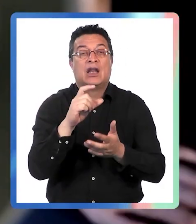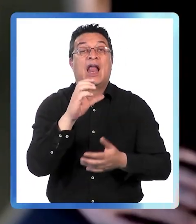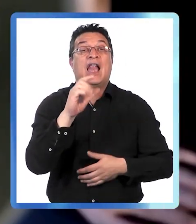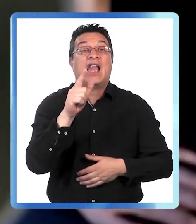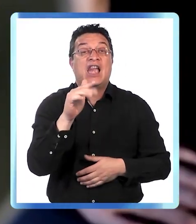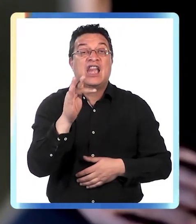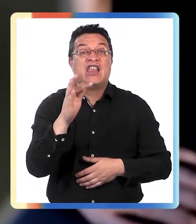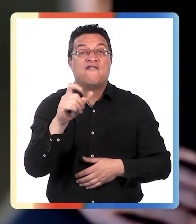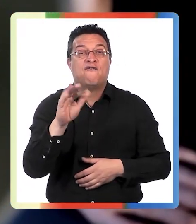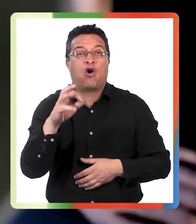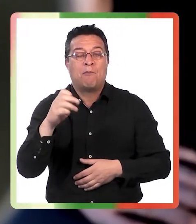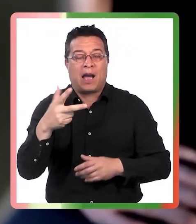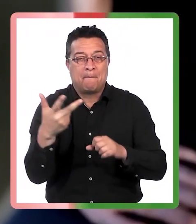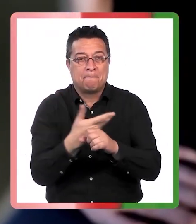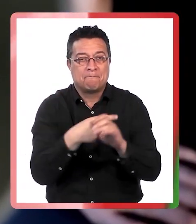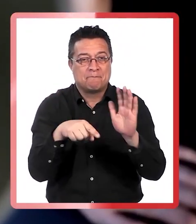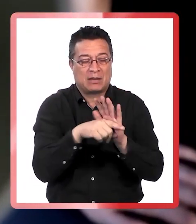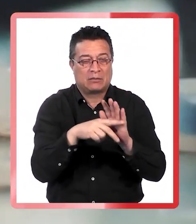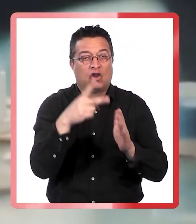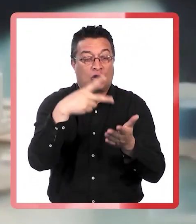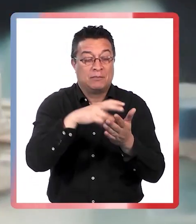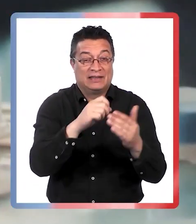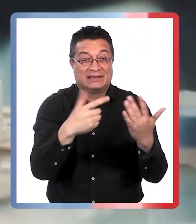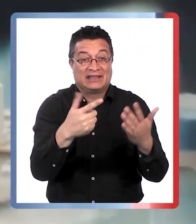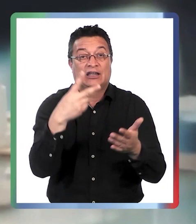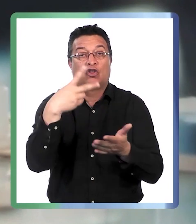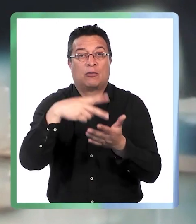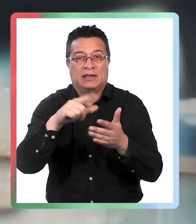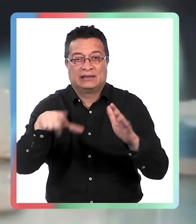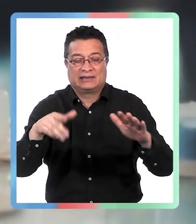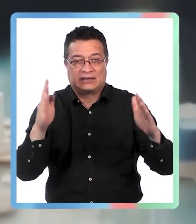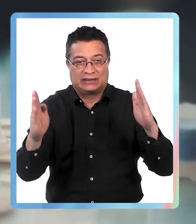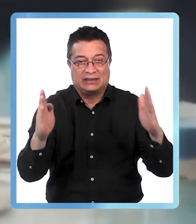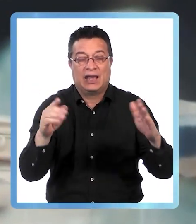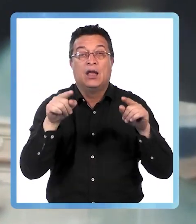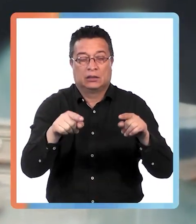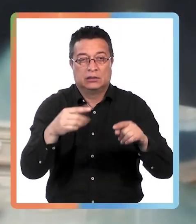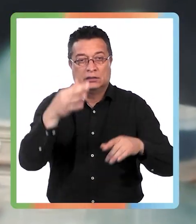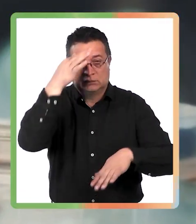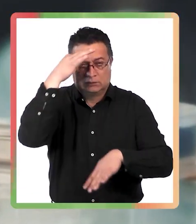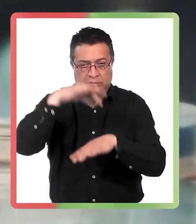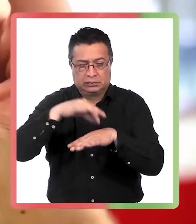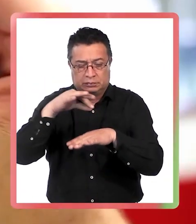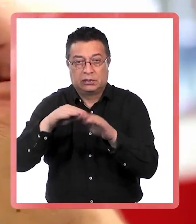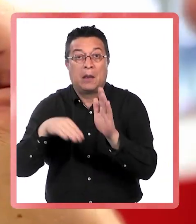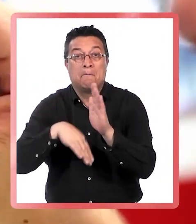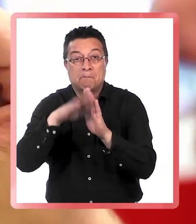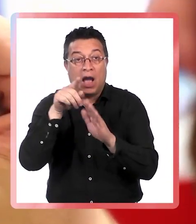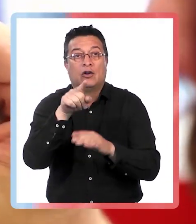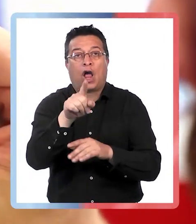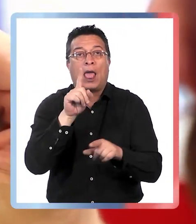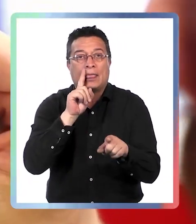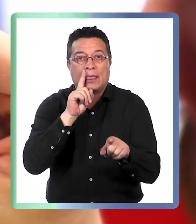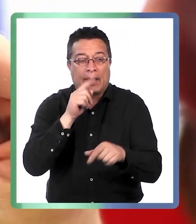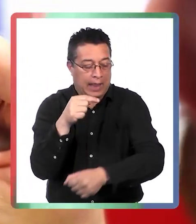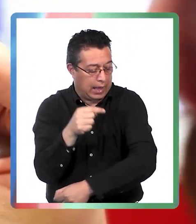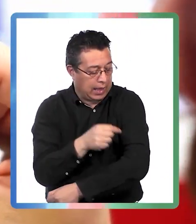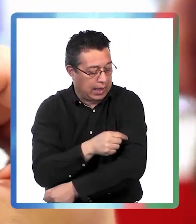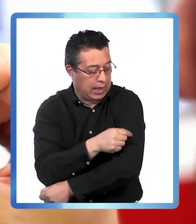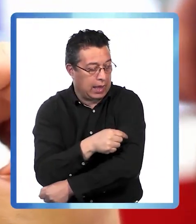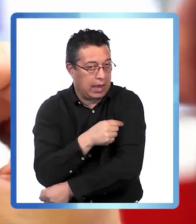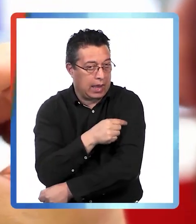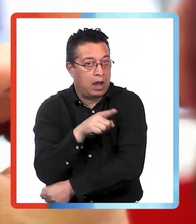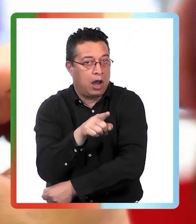malignos diagnosticados entre los años 2007 y 2017, donde la afección prevalecía en aquellos que tenían